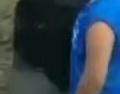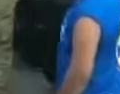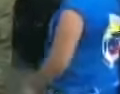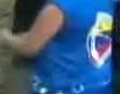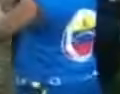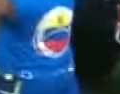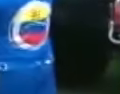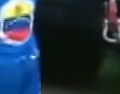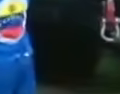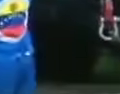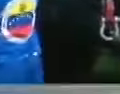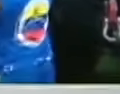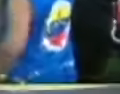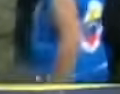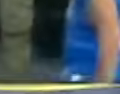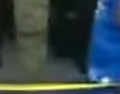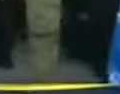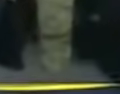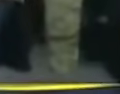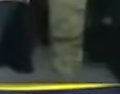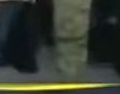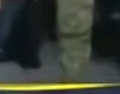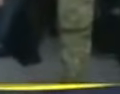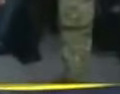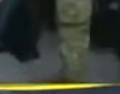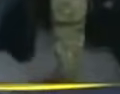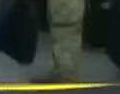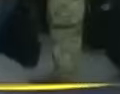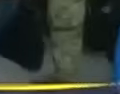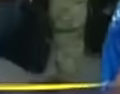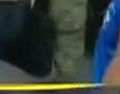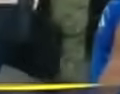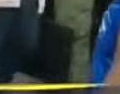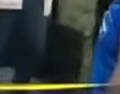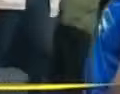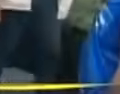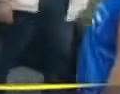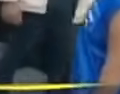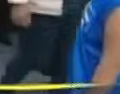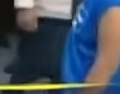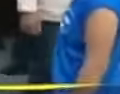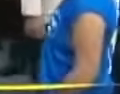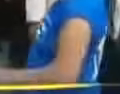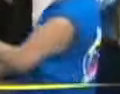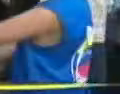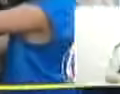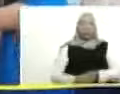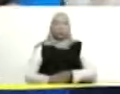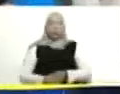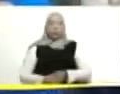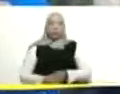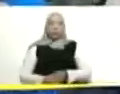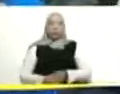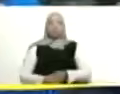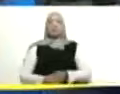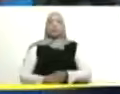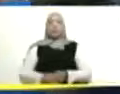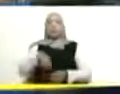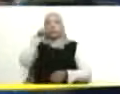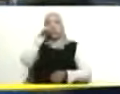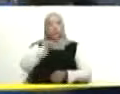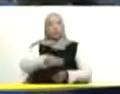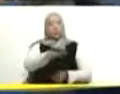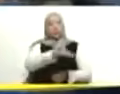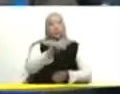policial que garantiza proteger, defender y servir al pueblo venezolano.